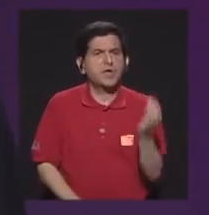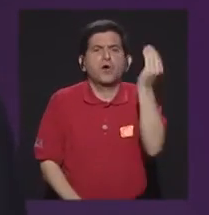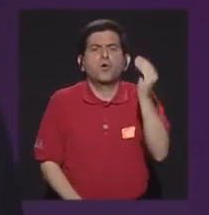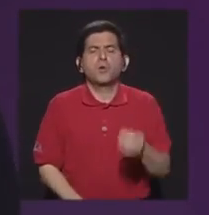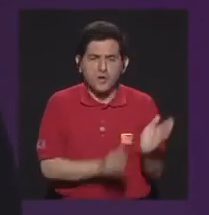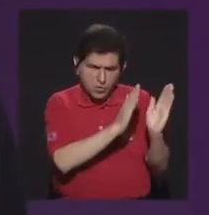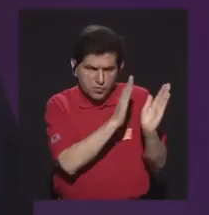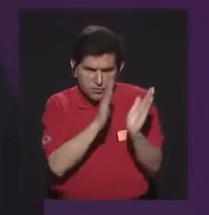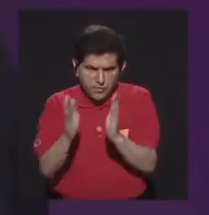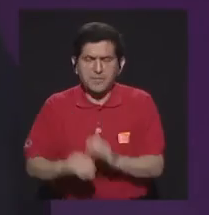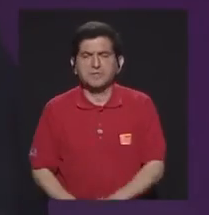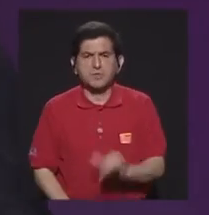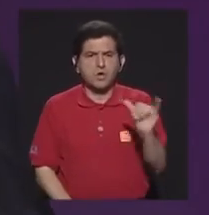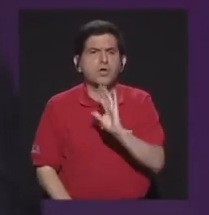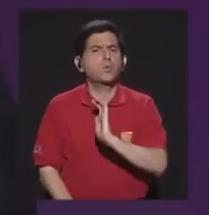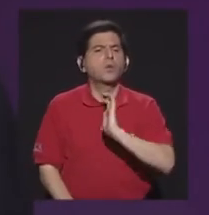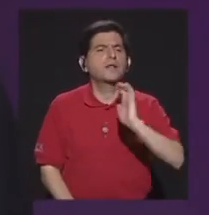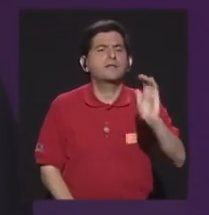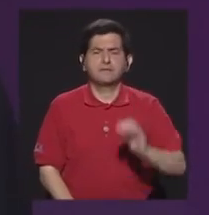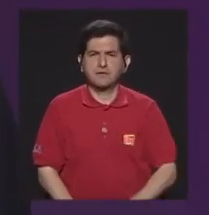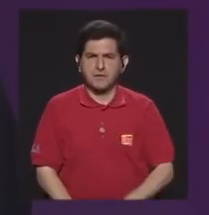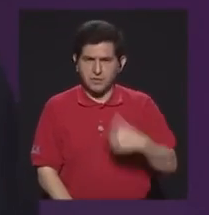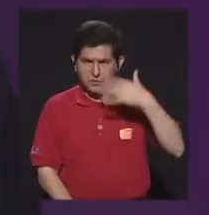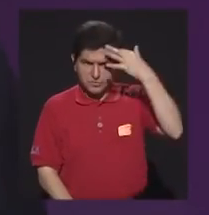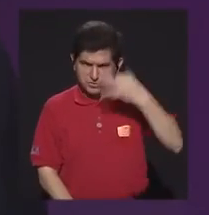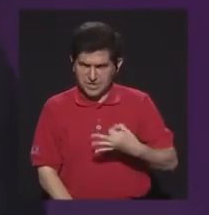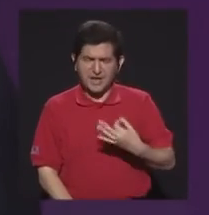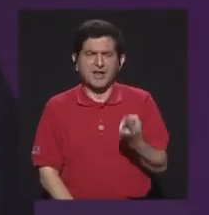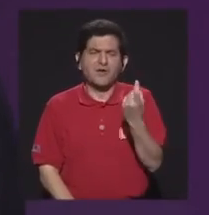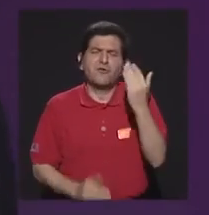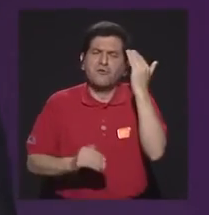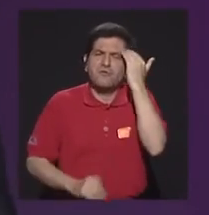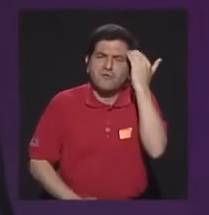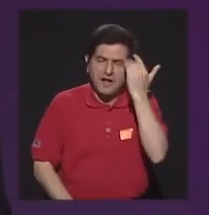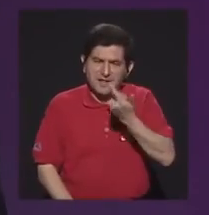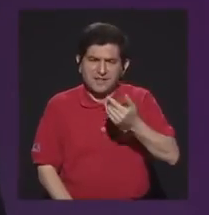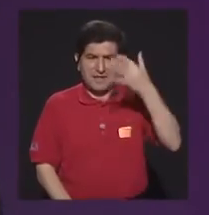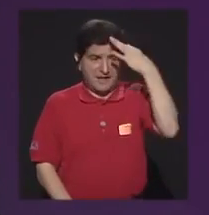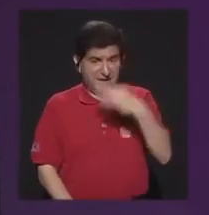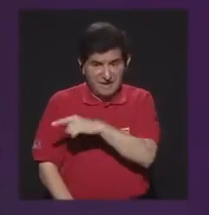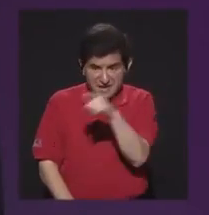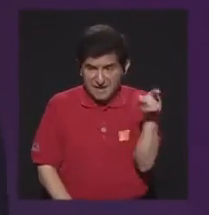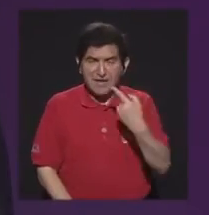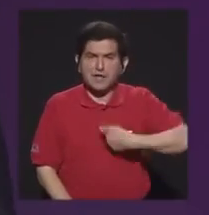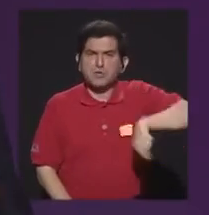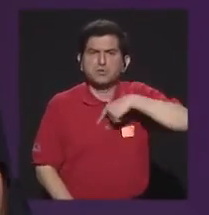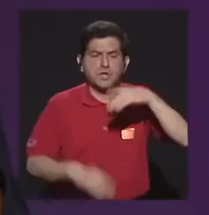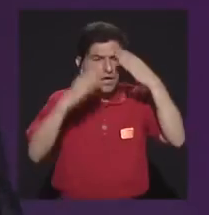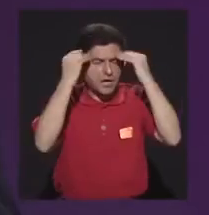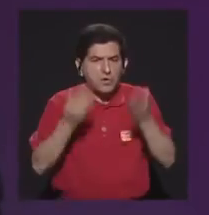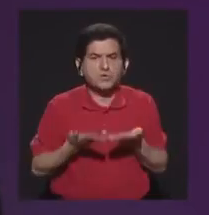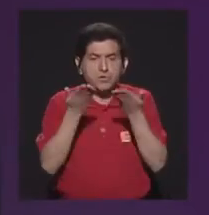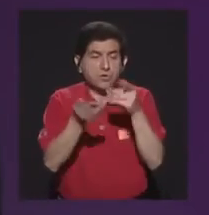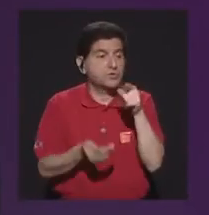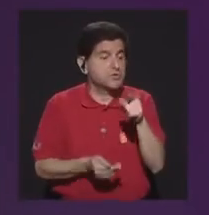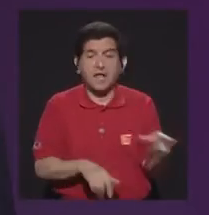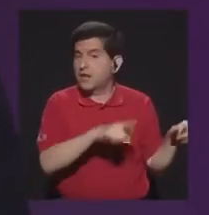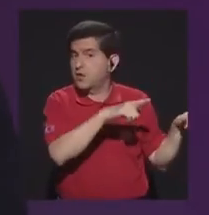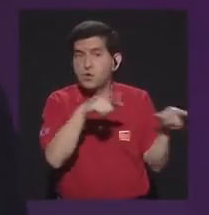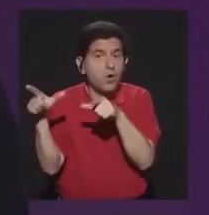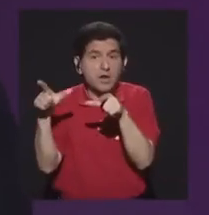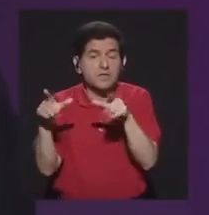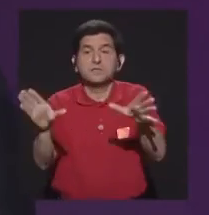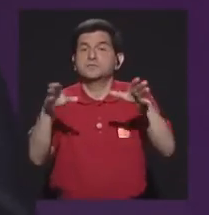nuestros niños y niñas y adolescentes. Además, creo que hay un desconocimiento. Creen que nosotros vamos a dar información cuando el niño no esté preparado